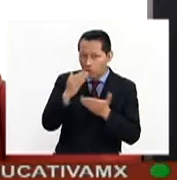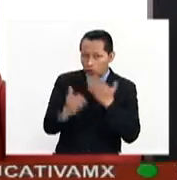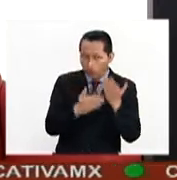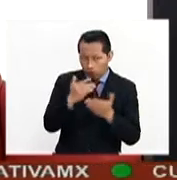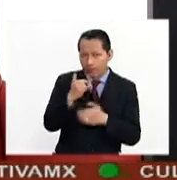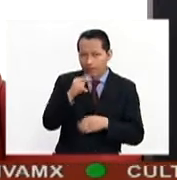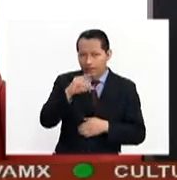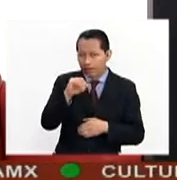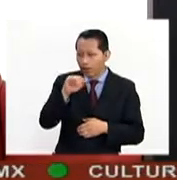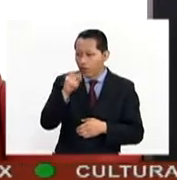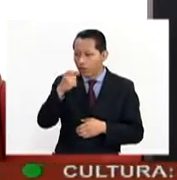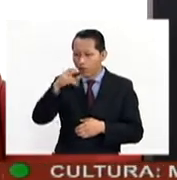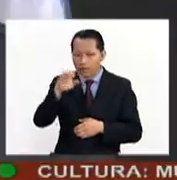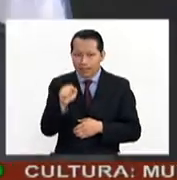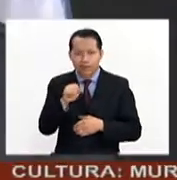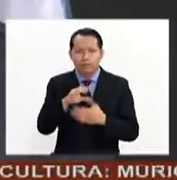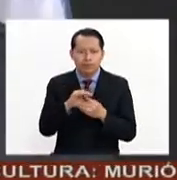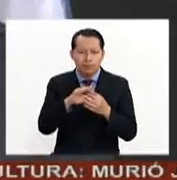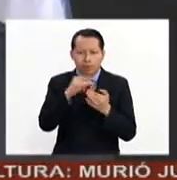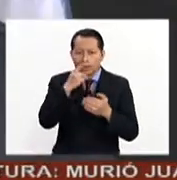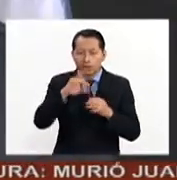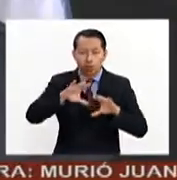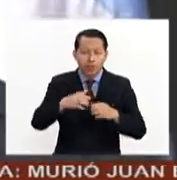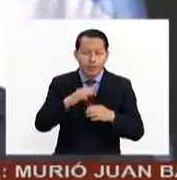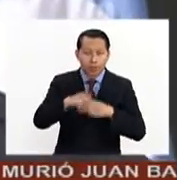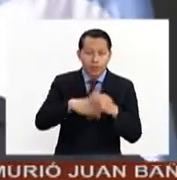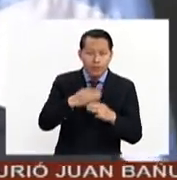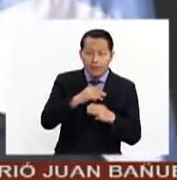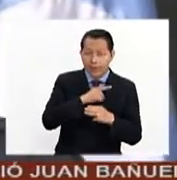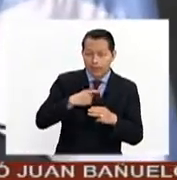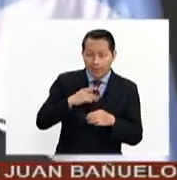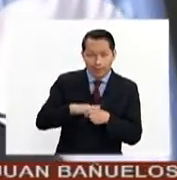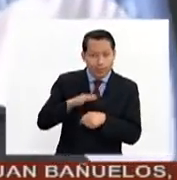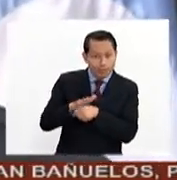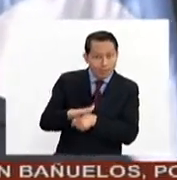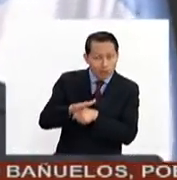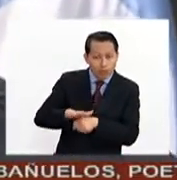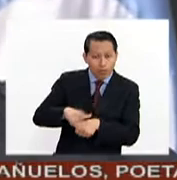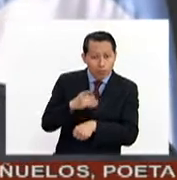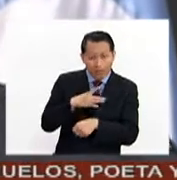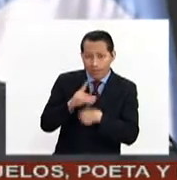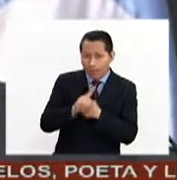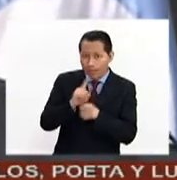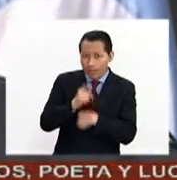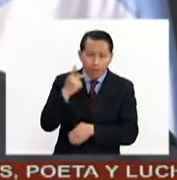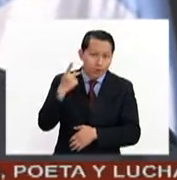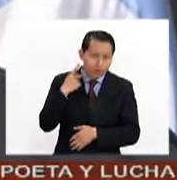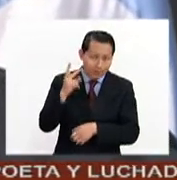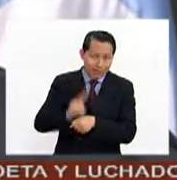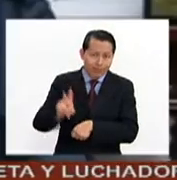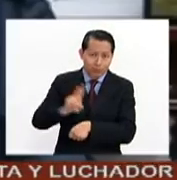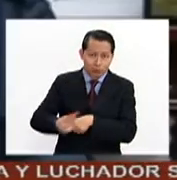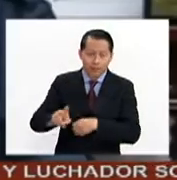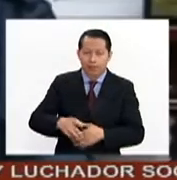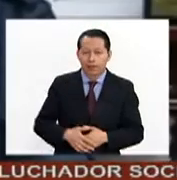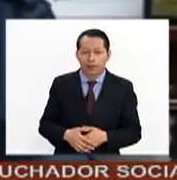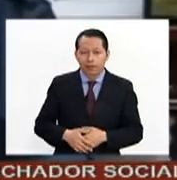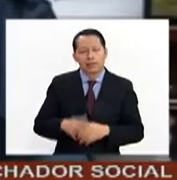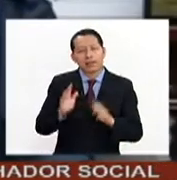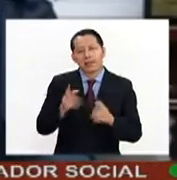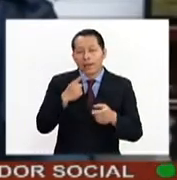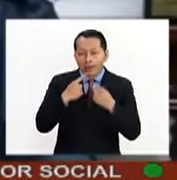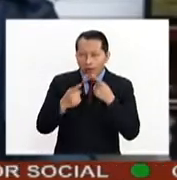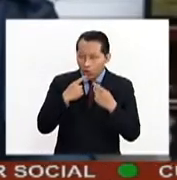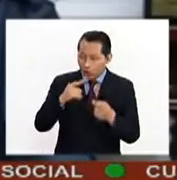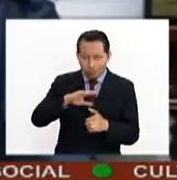Internacionales Gilberto Bosques, aseguró que la comunidad mundial debe ejercer presión ante la crisis política que se vive en Venezuela. Se agotó el